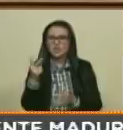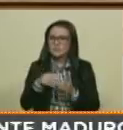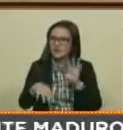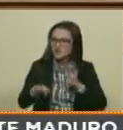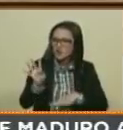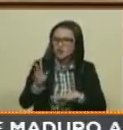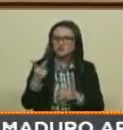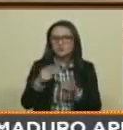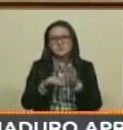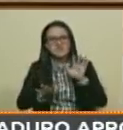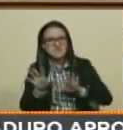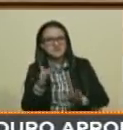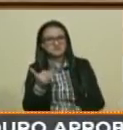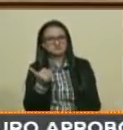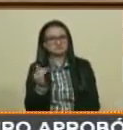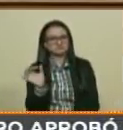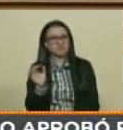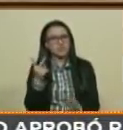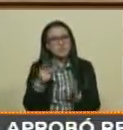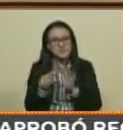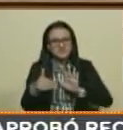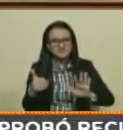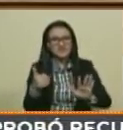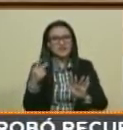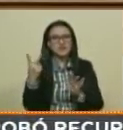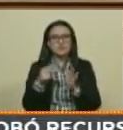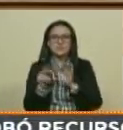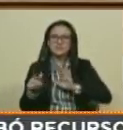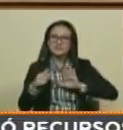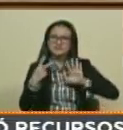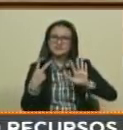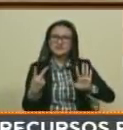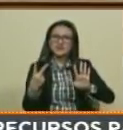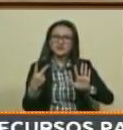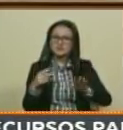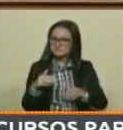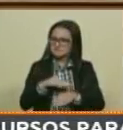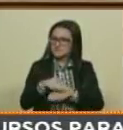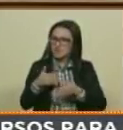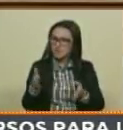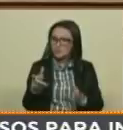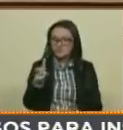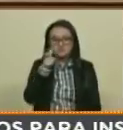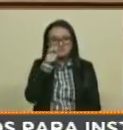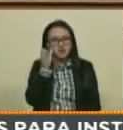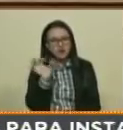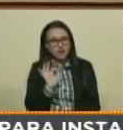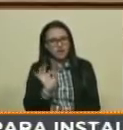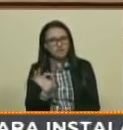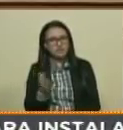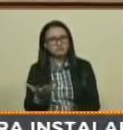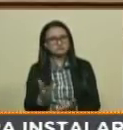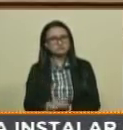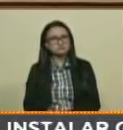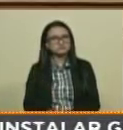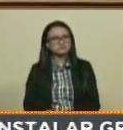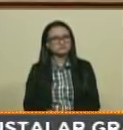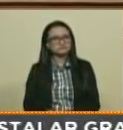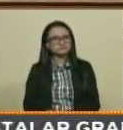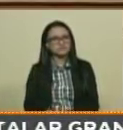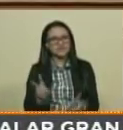2014, 2015, 2016, 2017? O sea, el Ministerio Público no vio nada aquí. Me refiero al caso de Andorra.